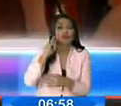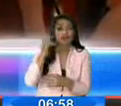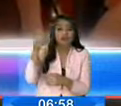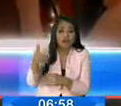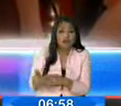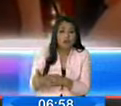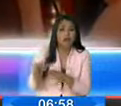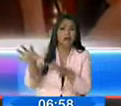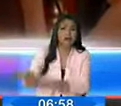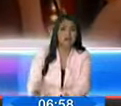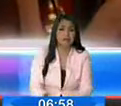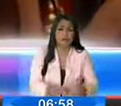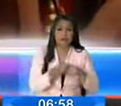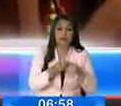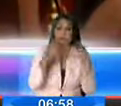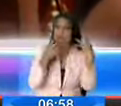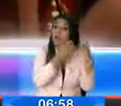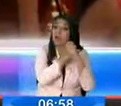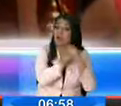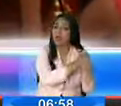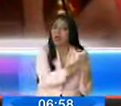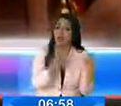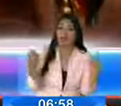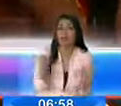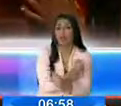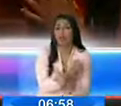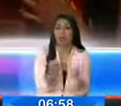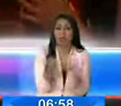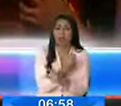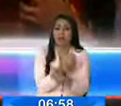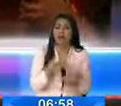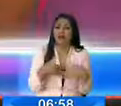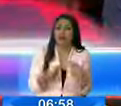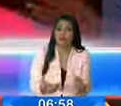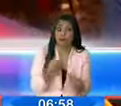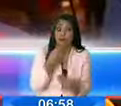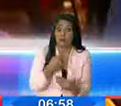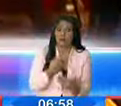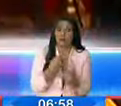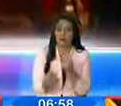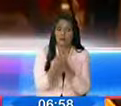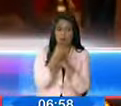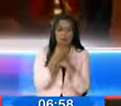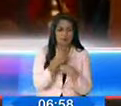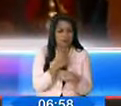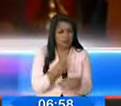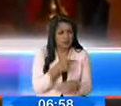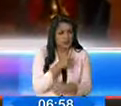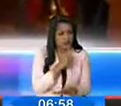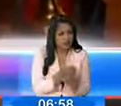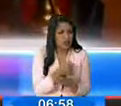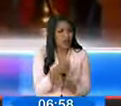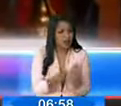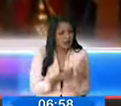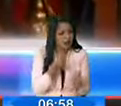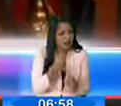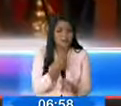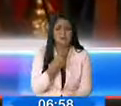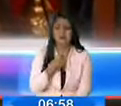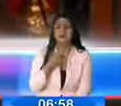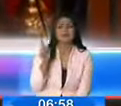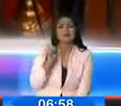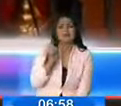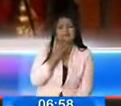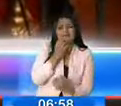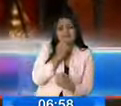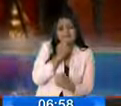la han arrastrado, le han jalado el pelo, le han pegado, la han maltratado. Yo me siento y le digo, mijita, dime la verdad, ¿qué te hicieron? Me dice, no,